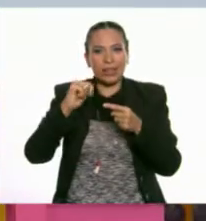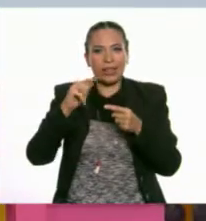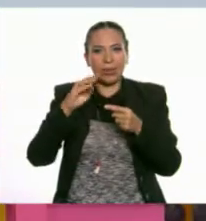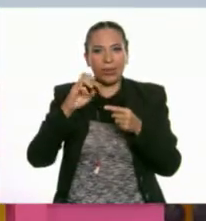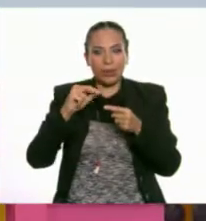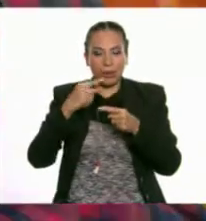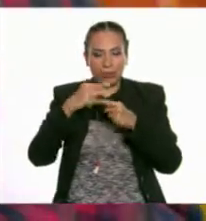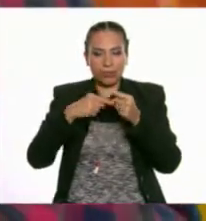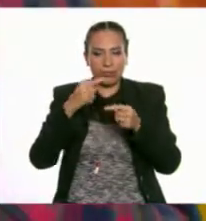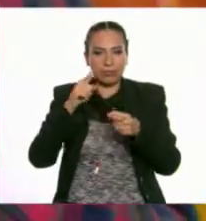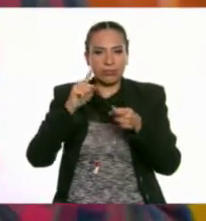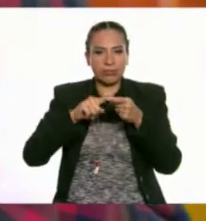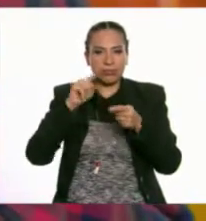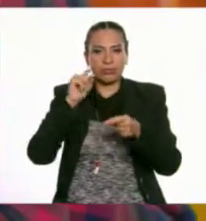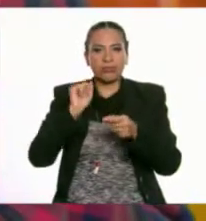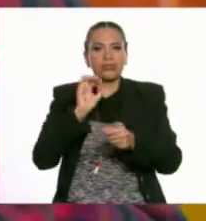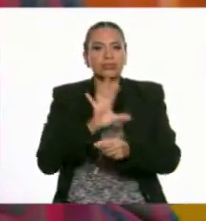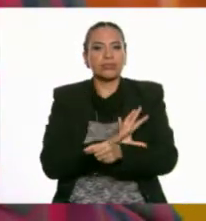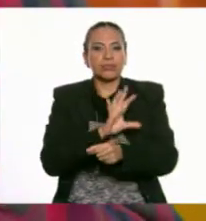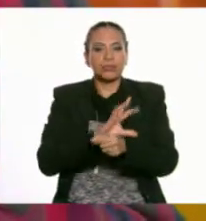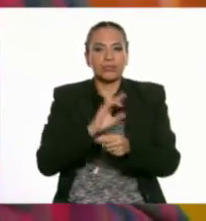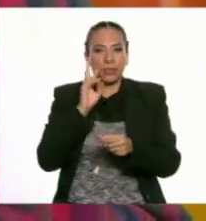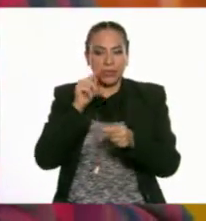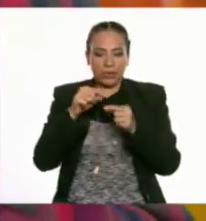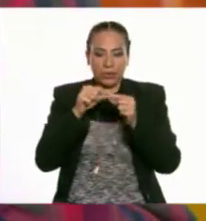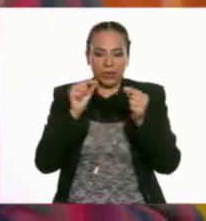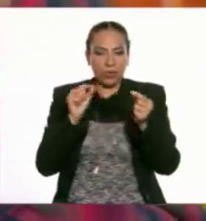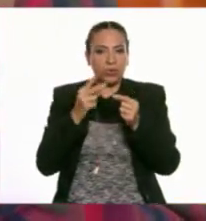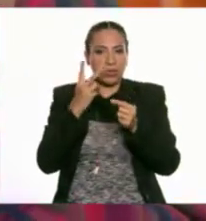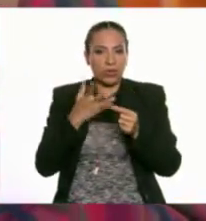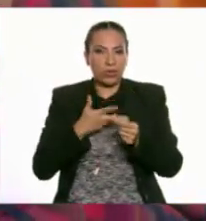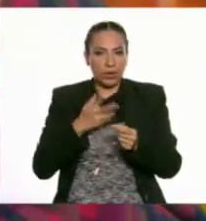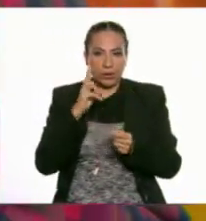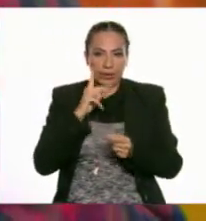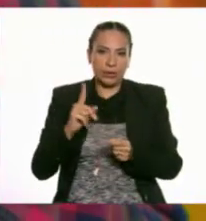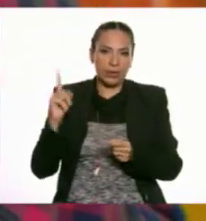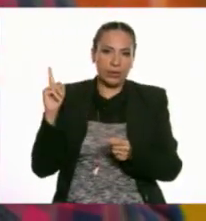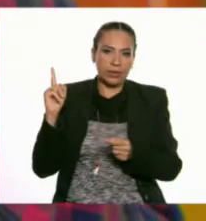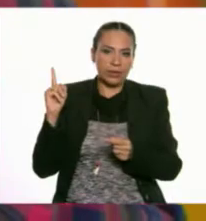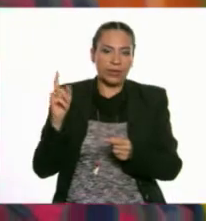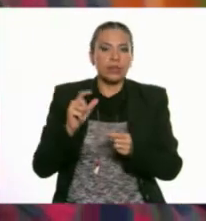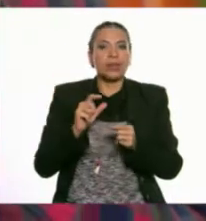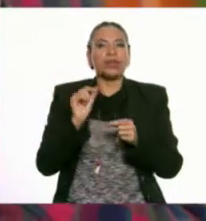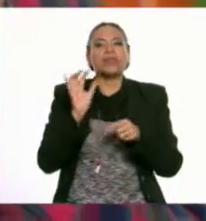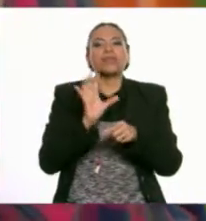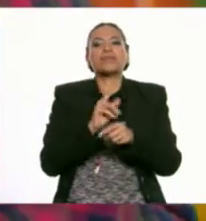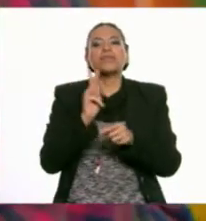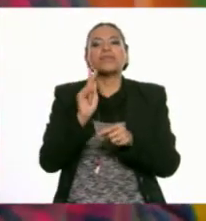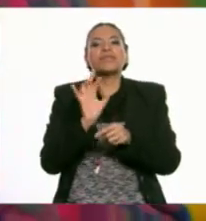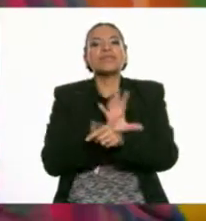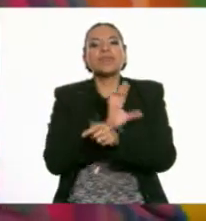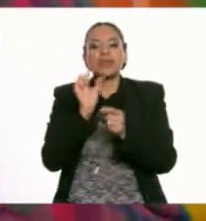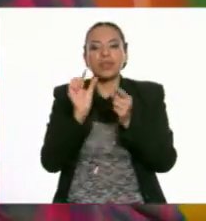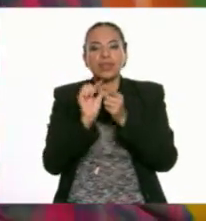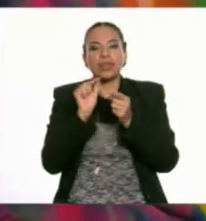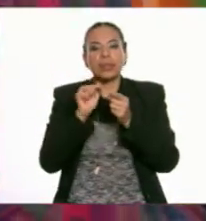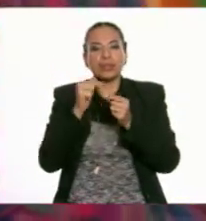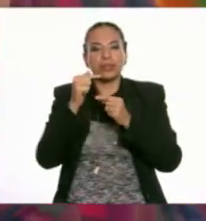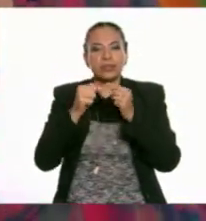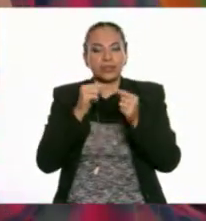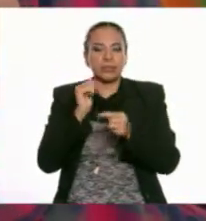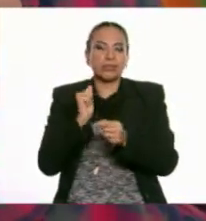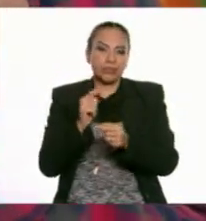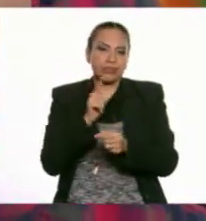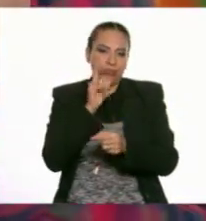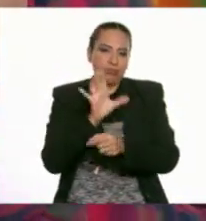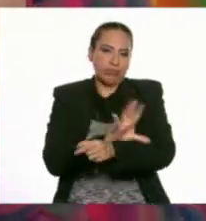tocar una batería. Lo que voy a hacer es que con estas 2 puntas que quedaron, vamos a conectar la pila. El cable va a tener una carga